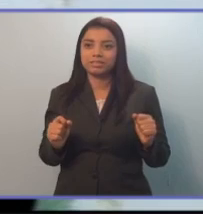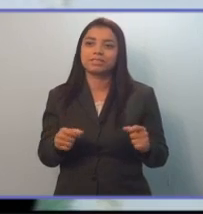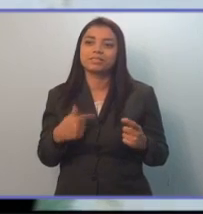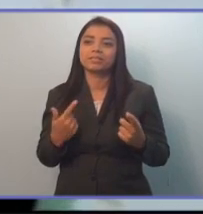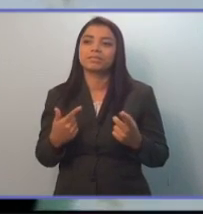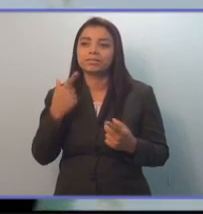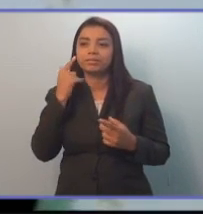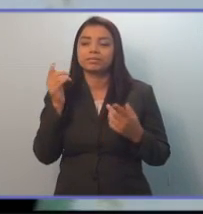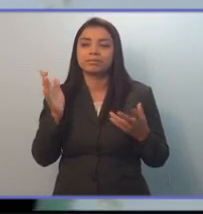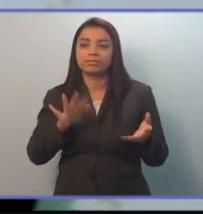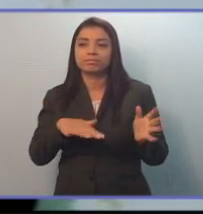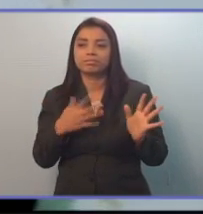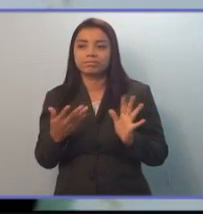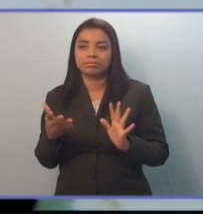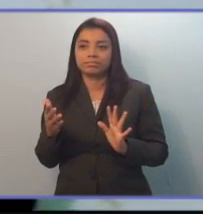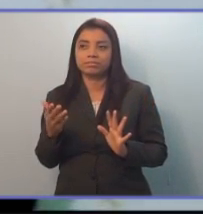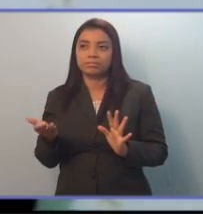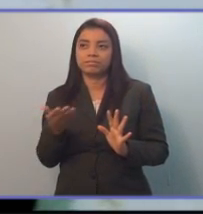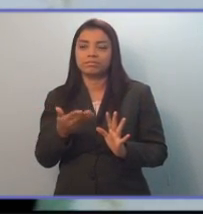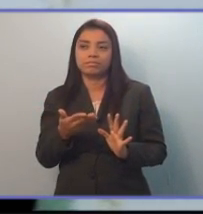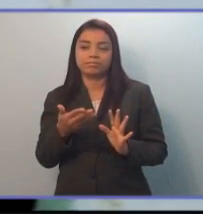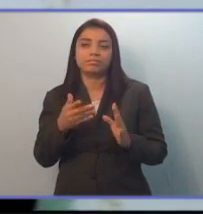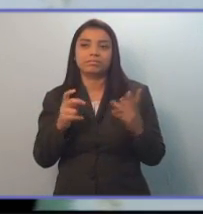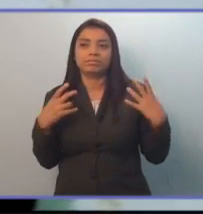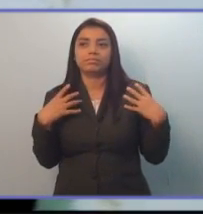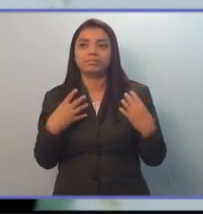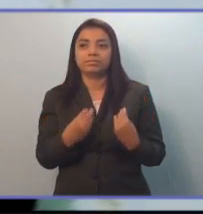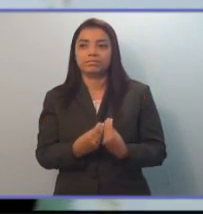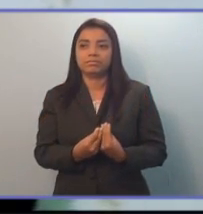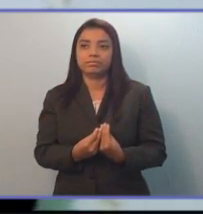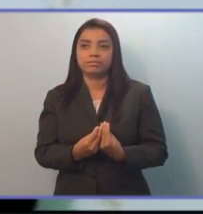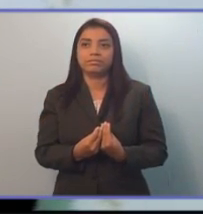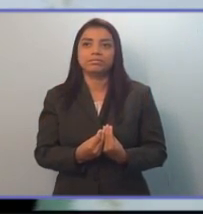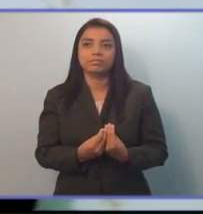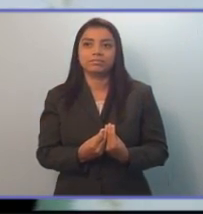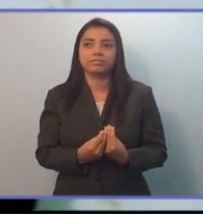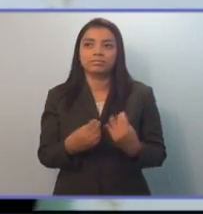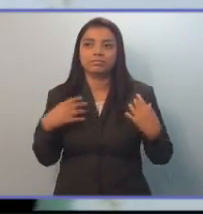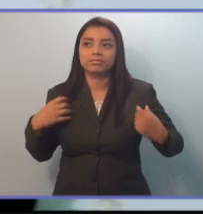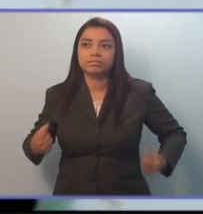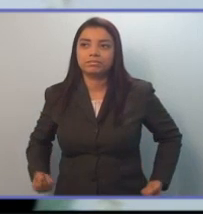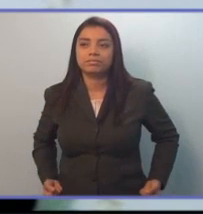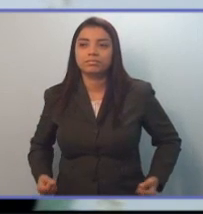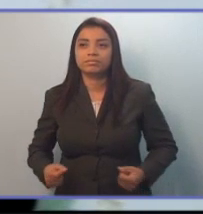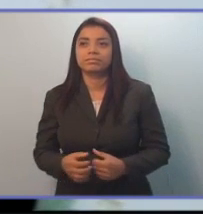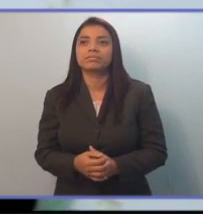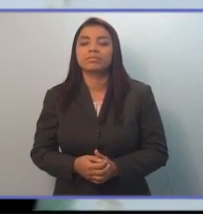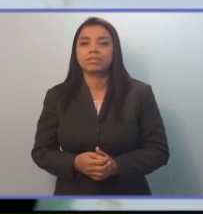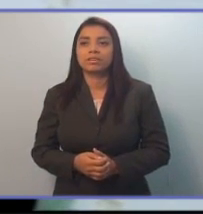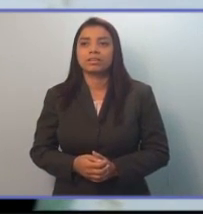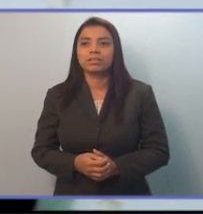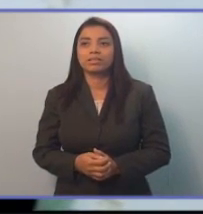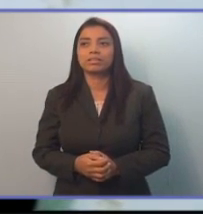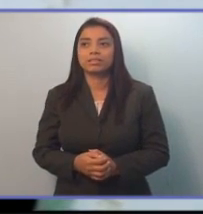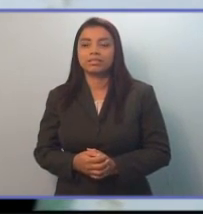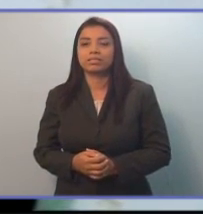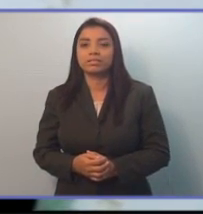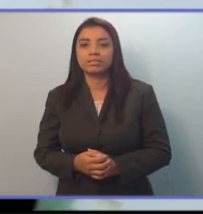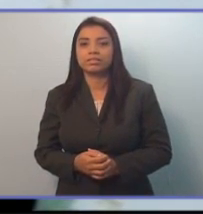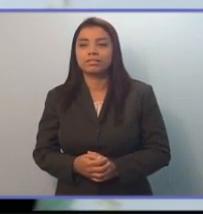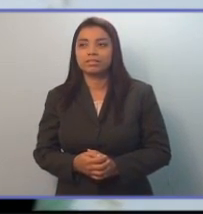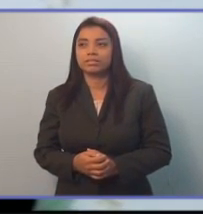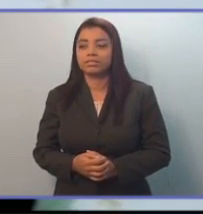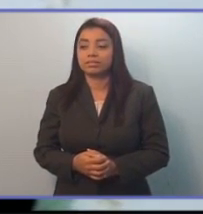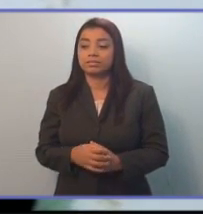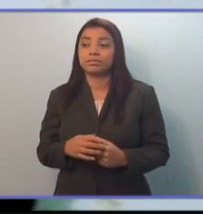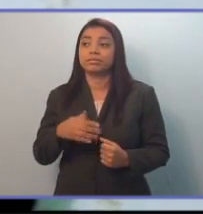y muchas veces pues tienen impacto en toda la sociedad, en todo el Estado, ¿no? O en el Estado. Entonces, no veo yo mal